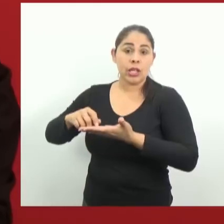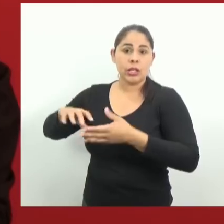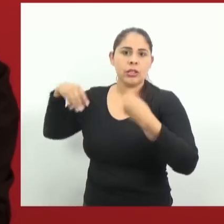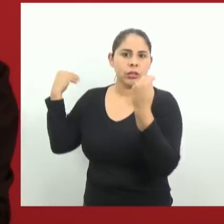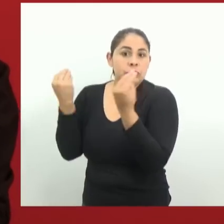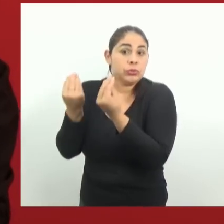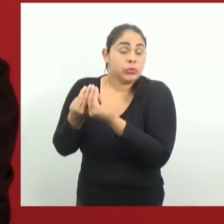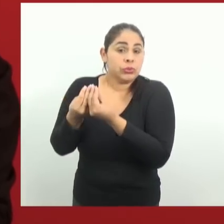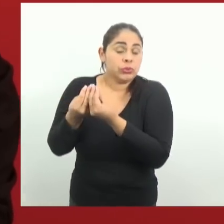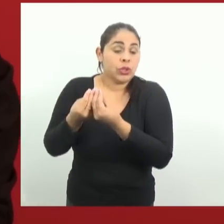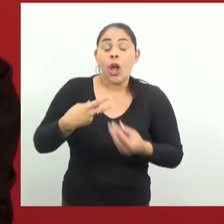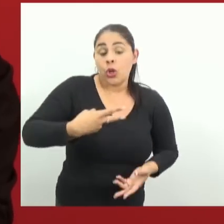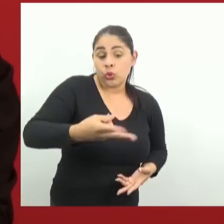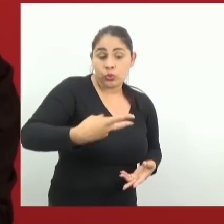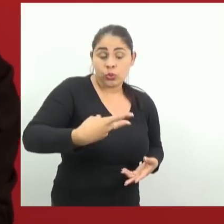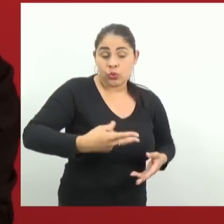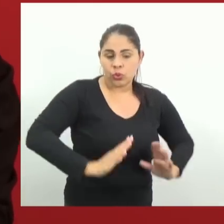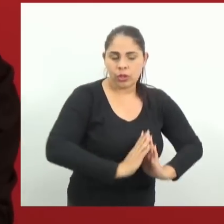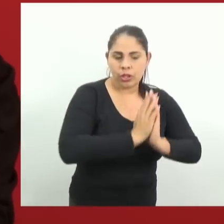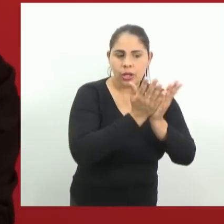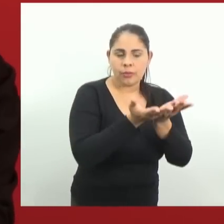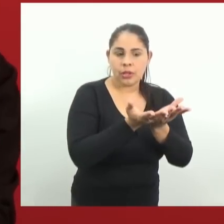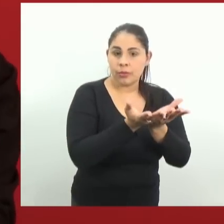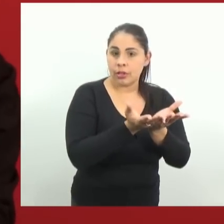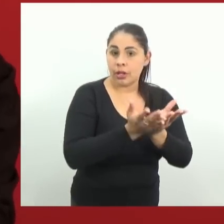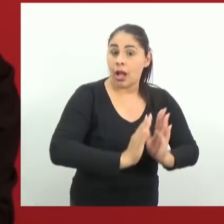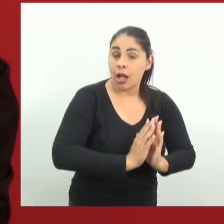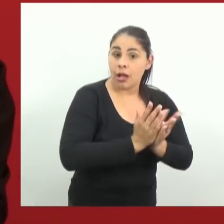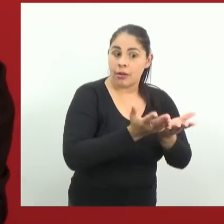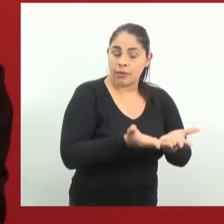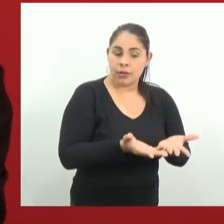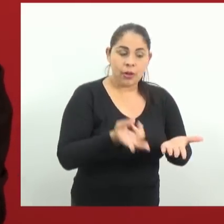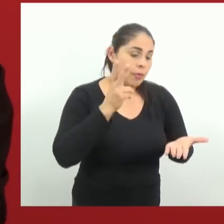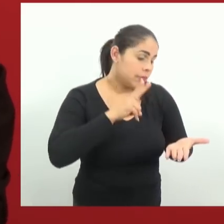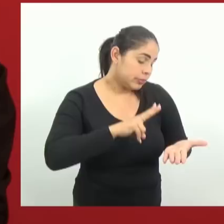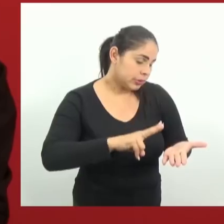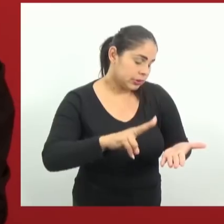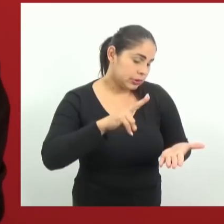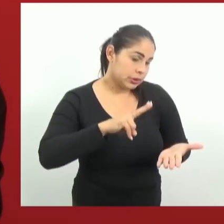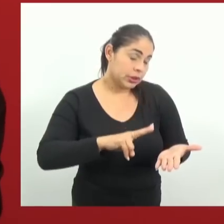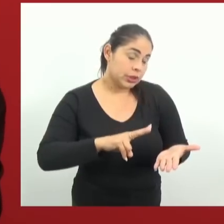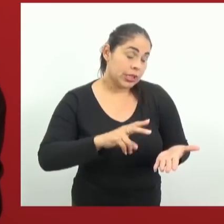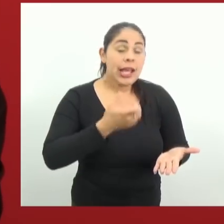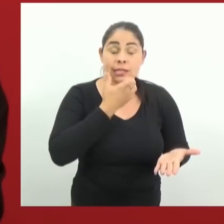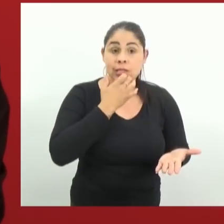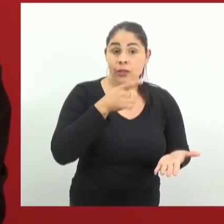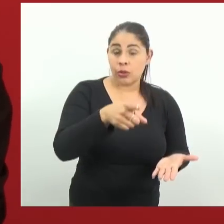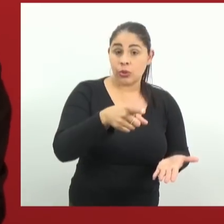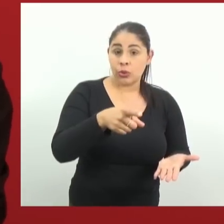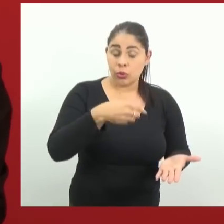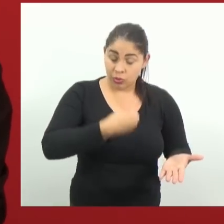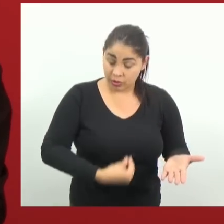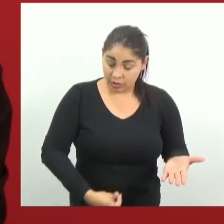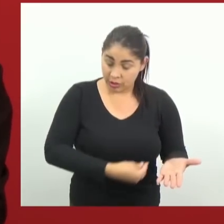Cuando tú y yo abrimos la Biblia para leer la Biblia, y querido oyente, si eres cristiano o